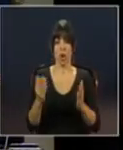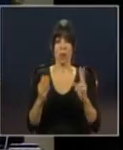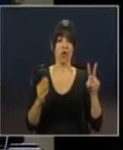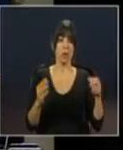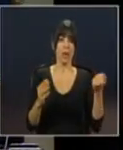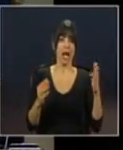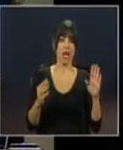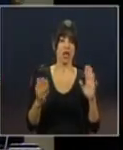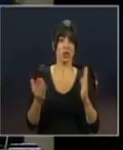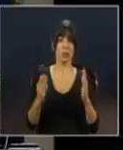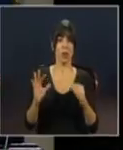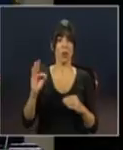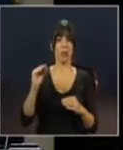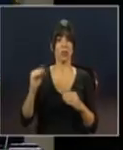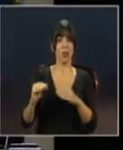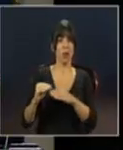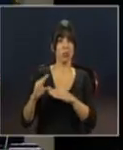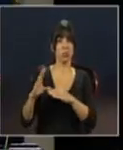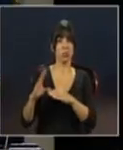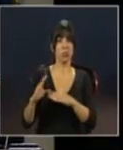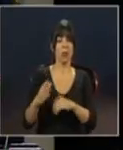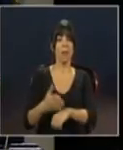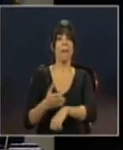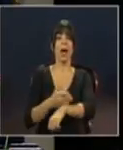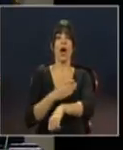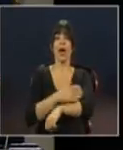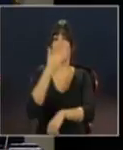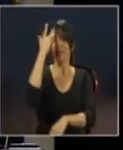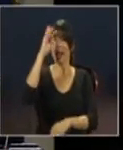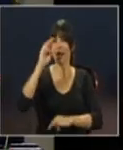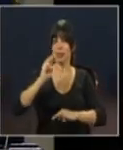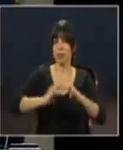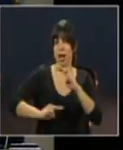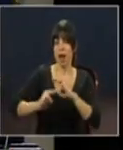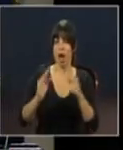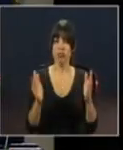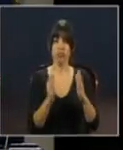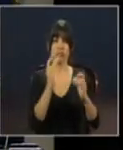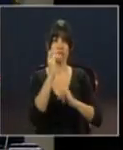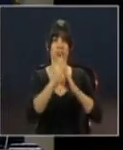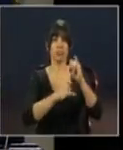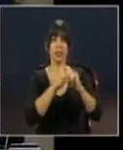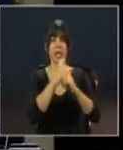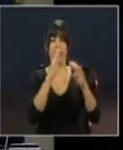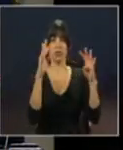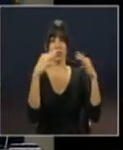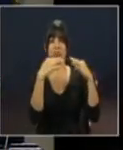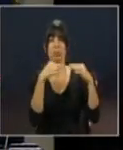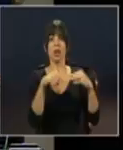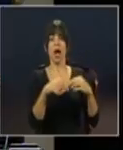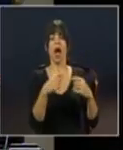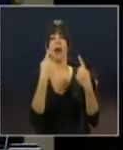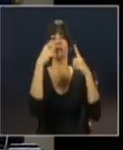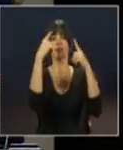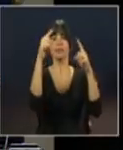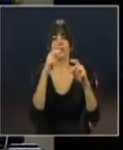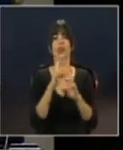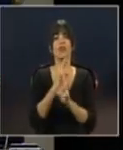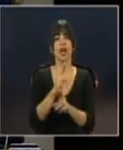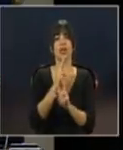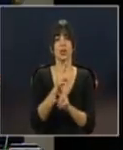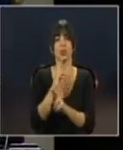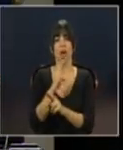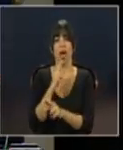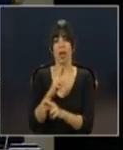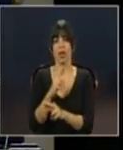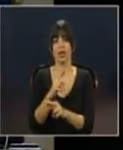2014. La mejora de la inteligencia de mercados y la promoción en el exterior arrojan resultados exitosos en